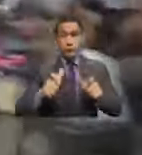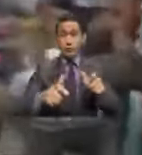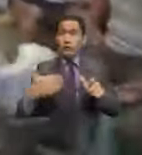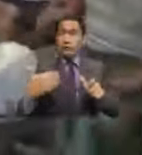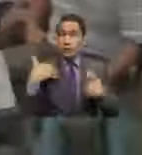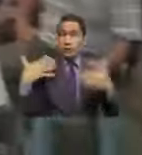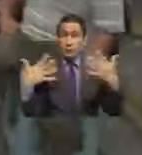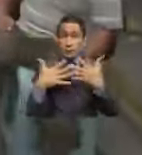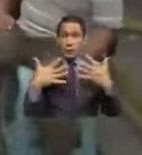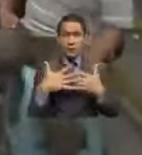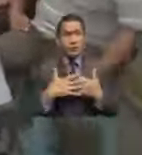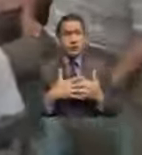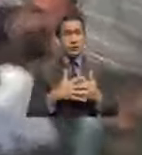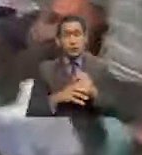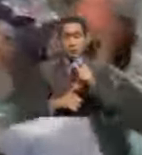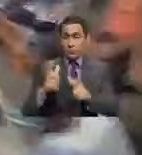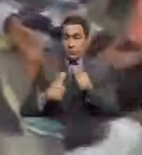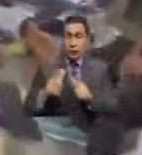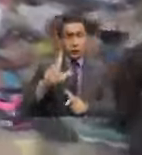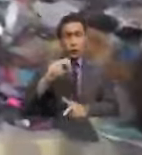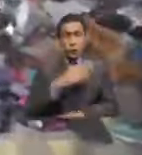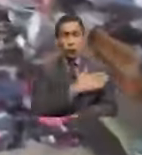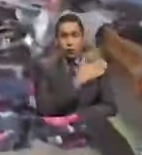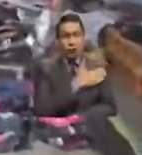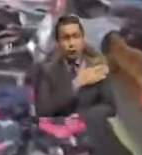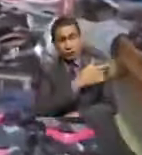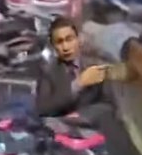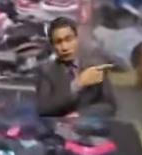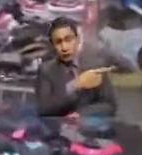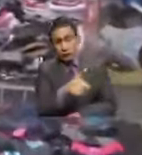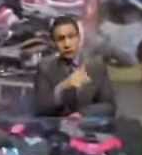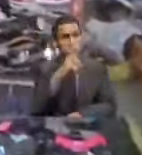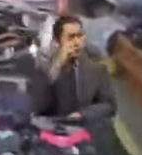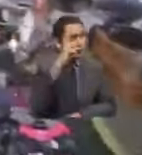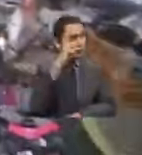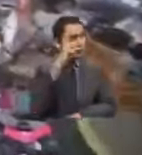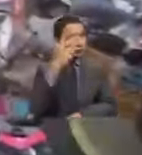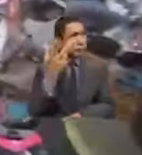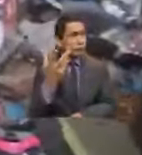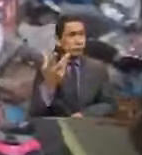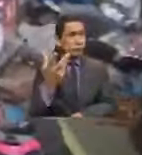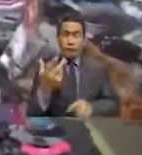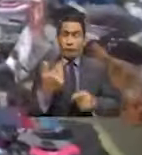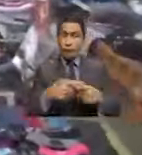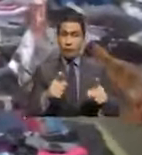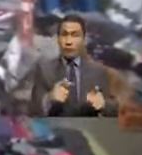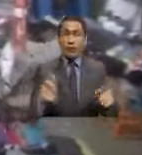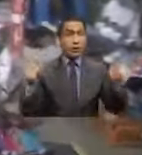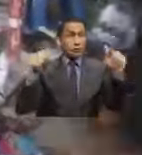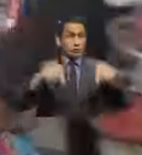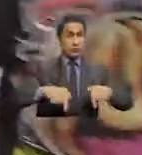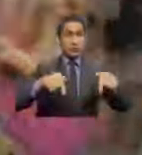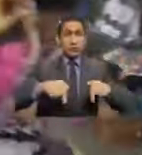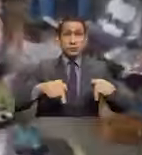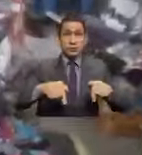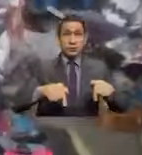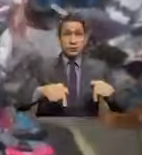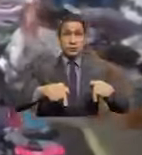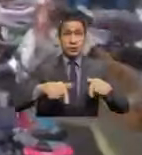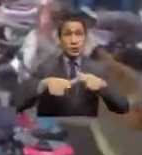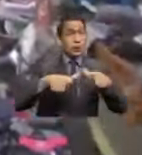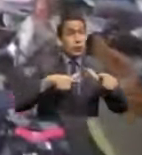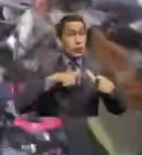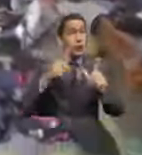desconfianza. Porque los actos delictivos que se han dado aquí en los últimos días, pues, han dejado a la gente prácticamente preocupada.